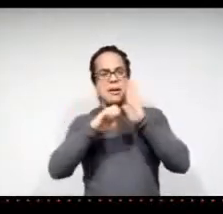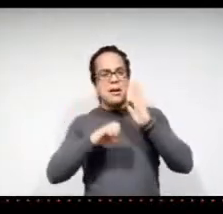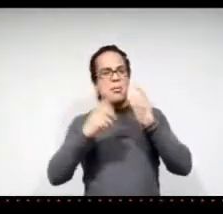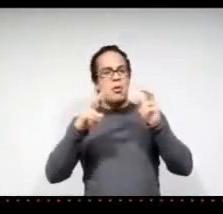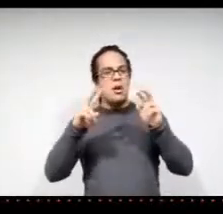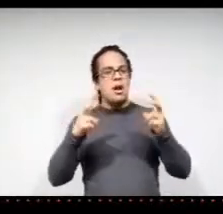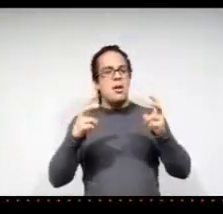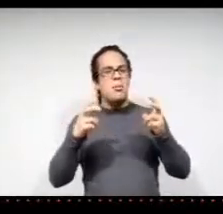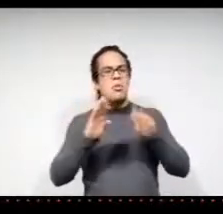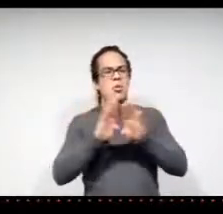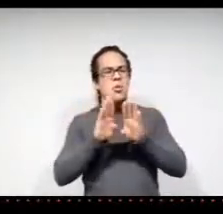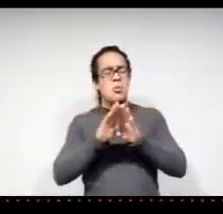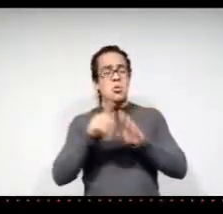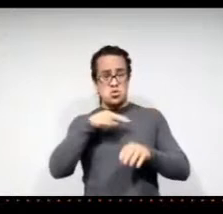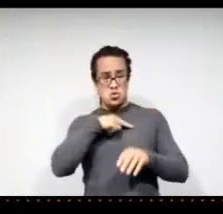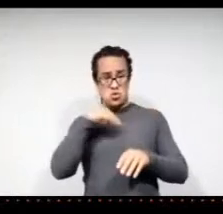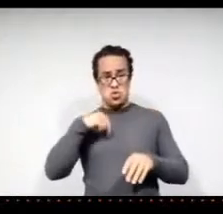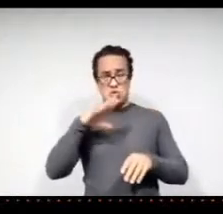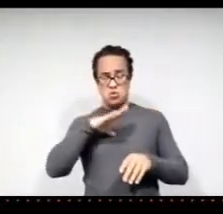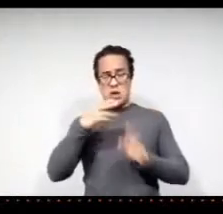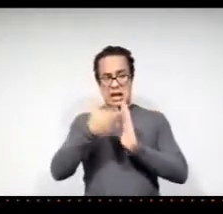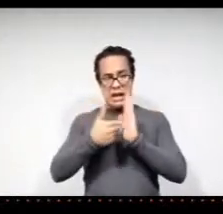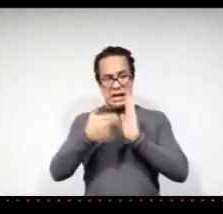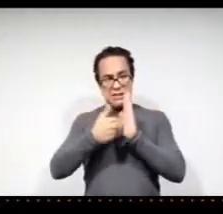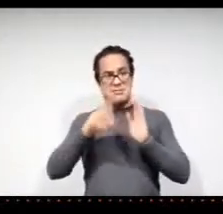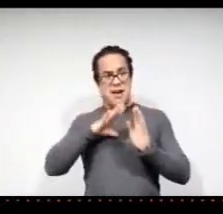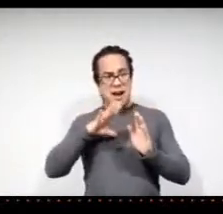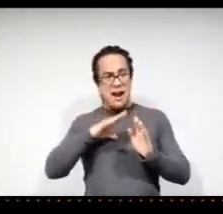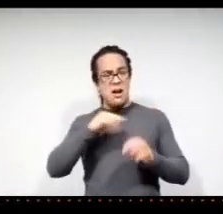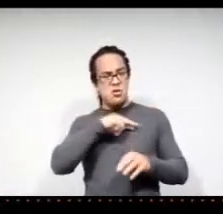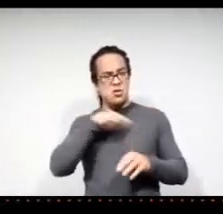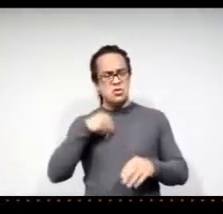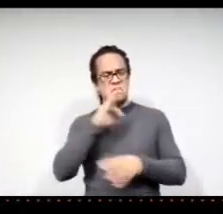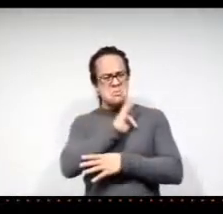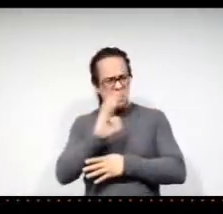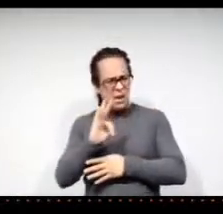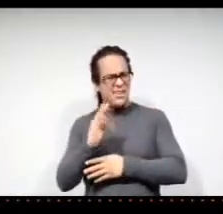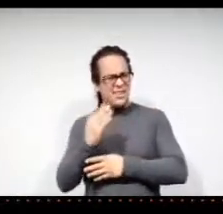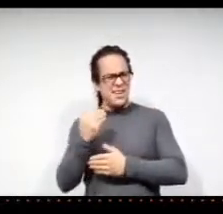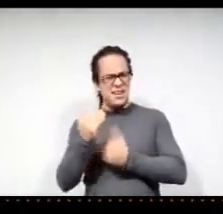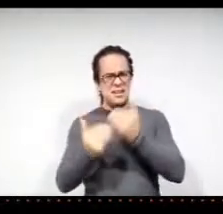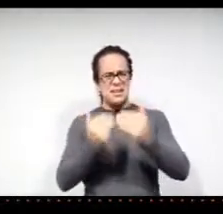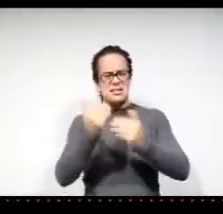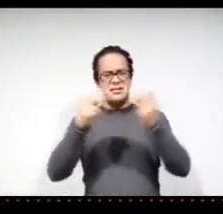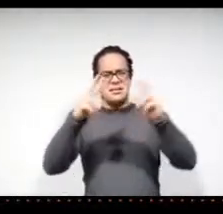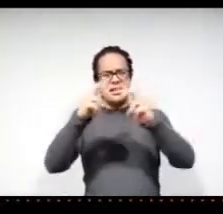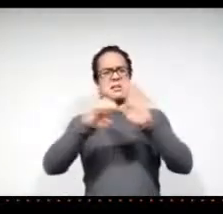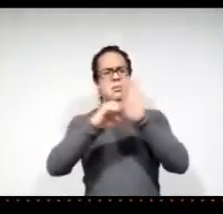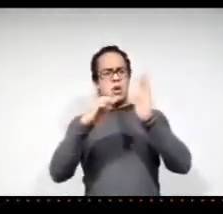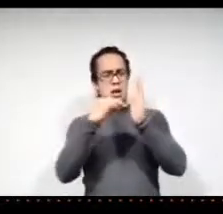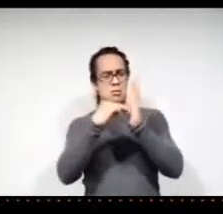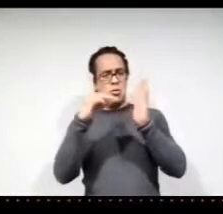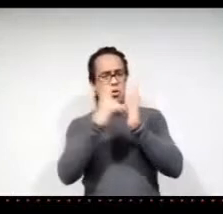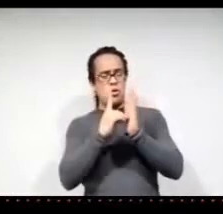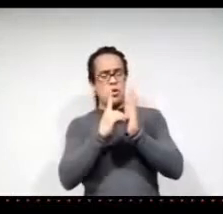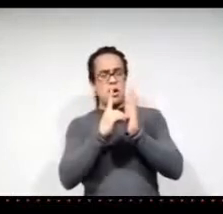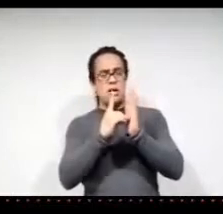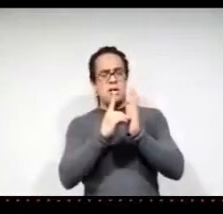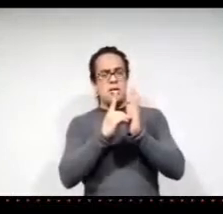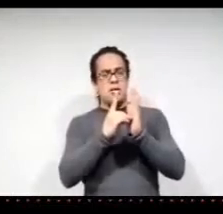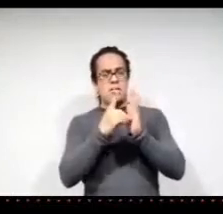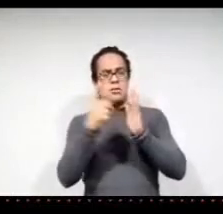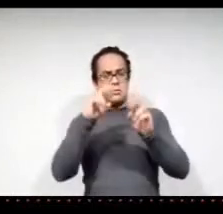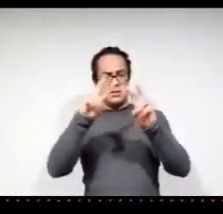qué tantos elementos tenemos bien desarrollados para poder sustentar modalidades, en este caso